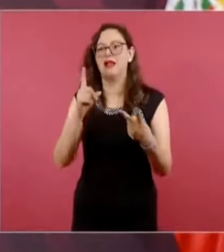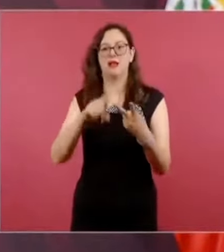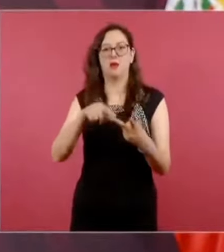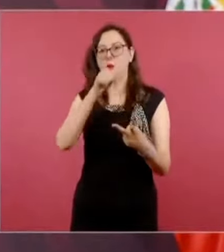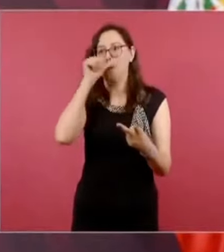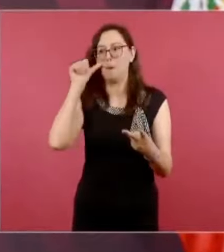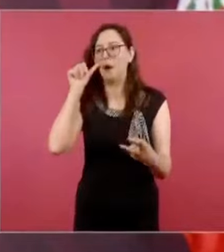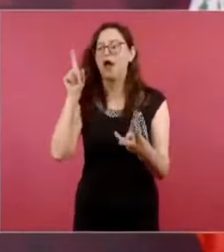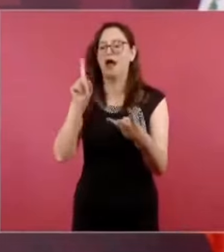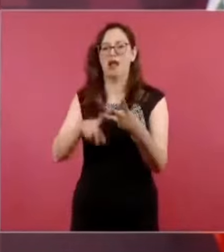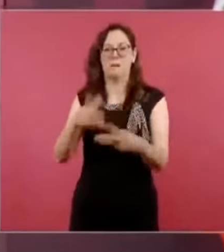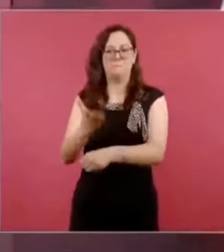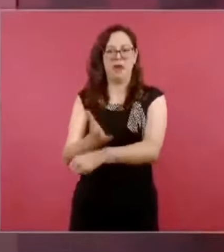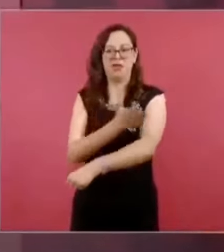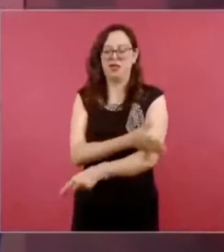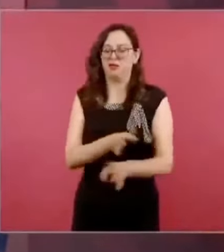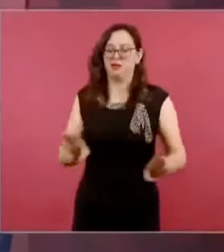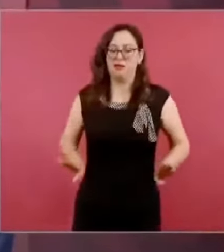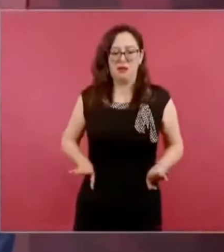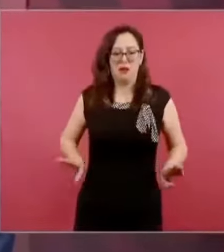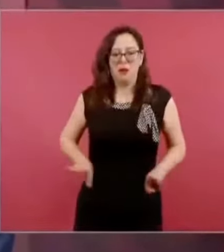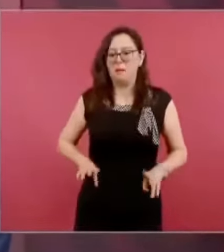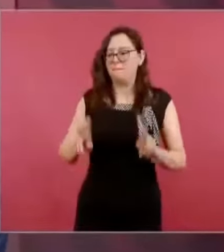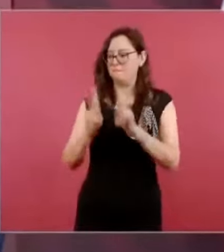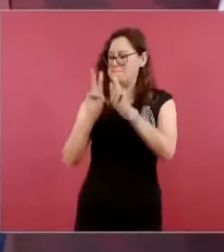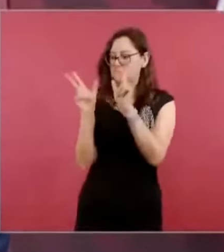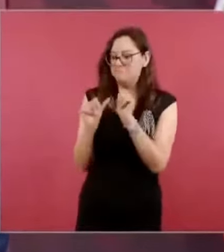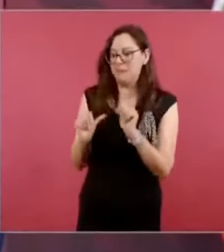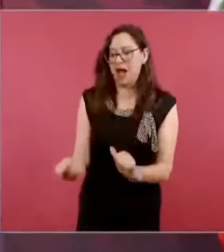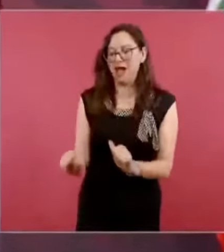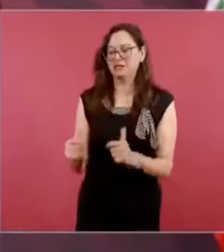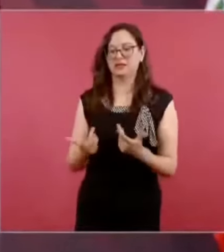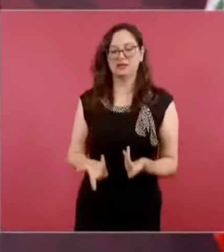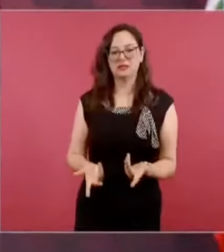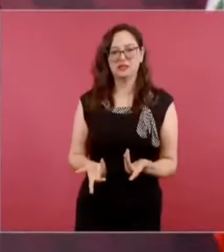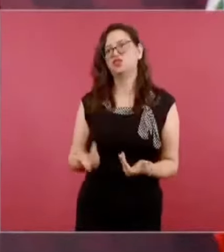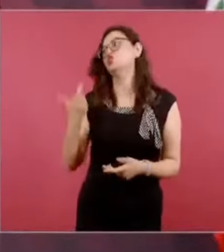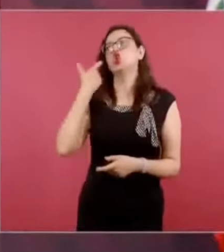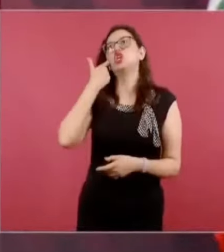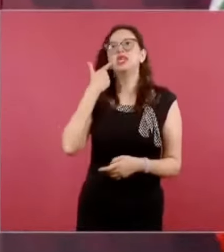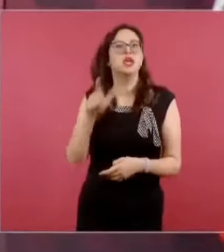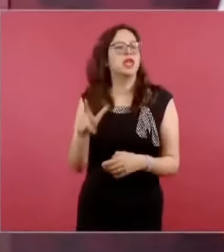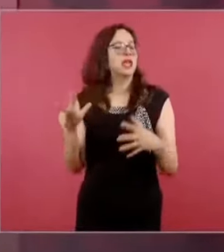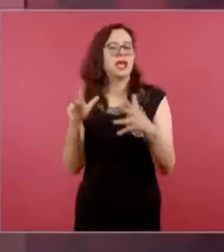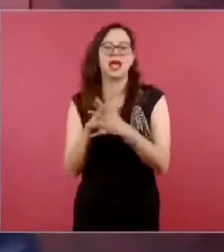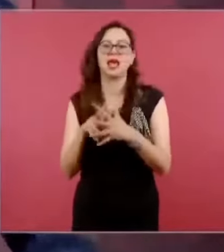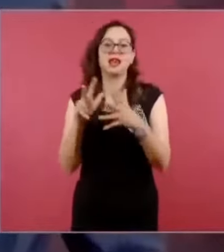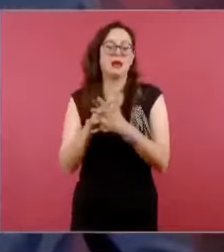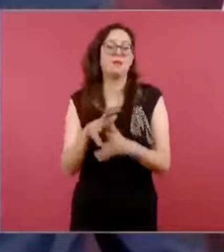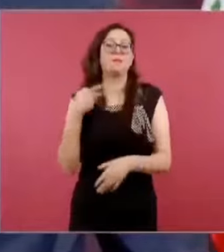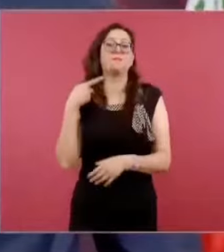Pero las circunstancias, pues,